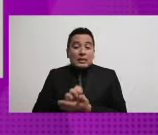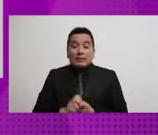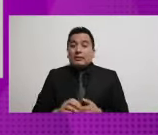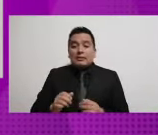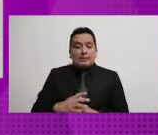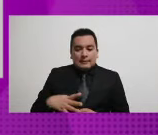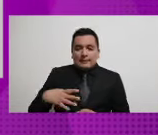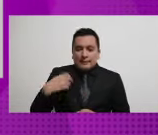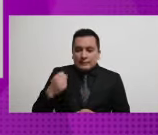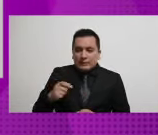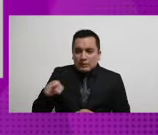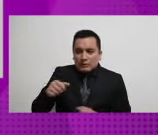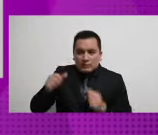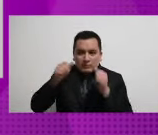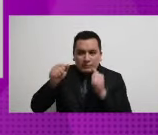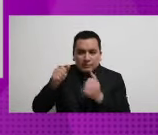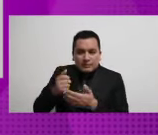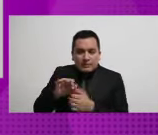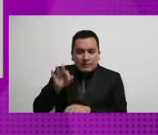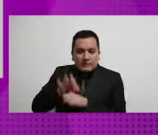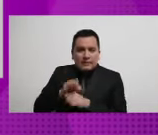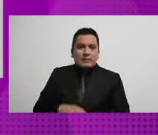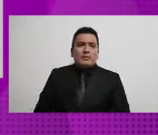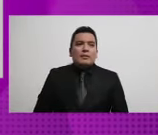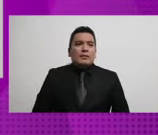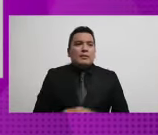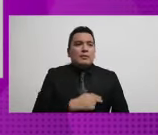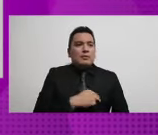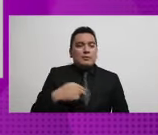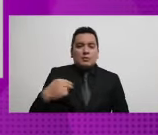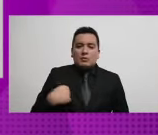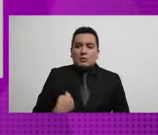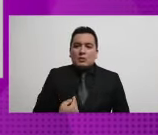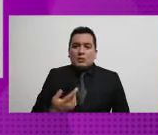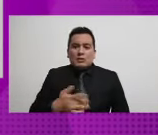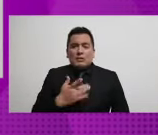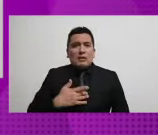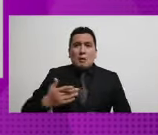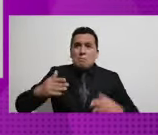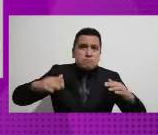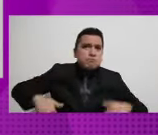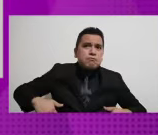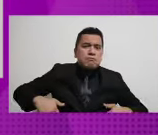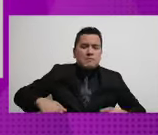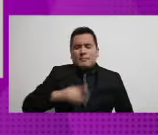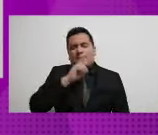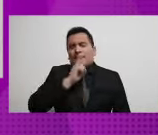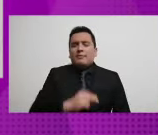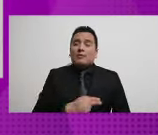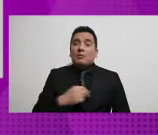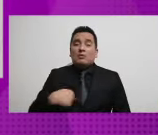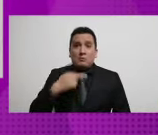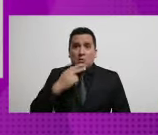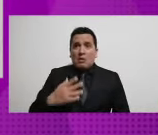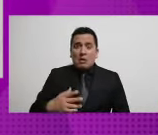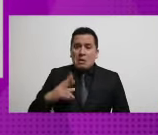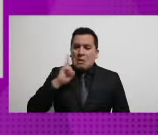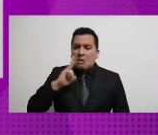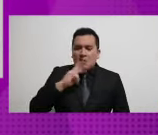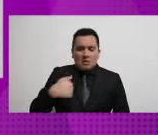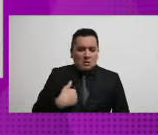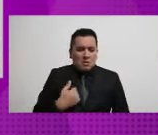donde pues la pandemia, lejos de aminarnos, pues yo creo que hay que sacar las fortalezas y lo mejor que podamos